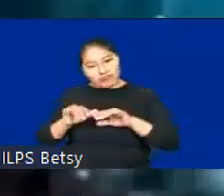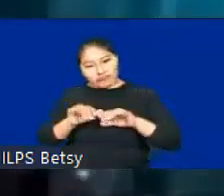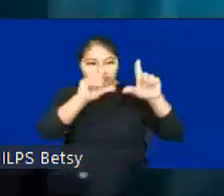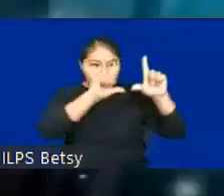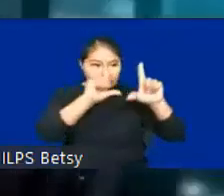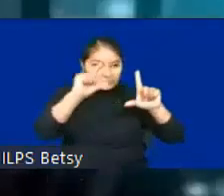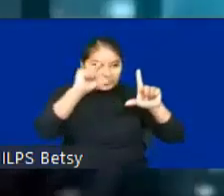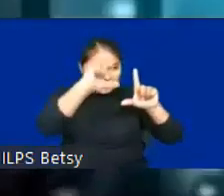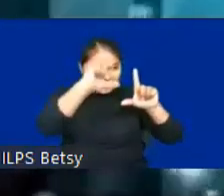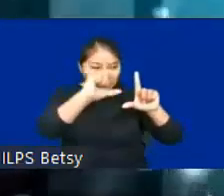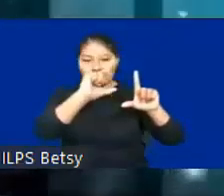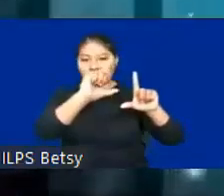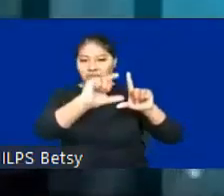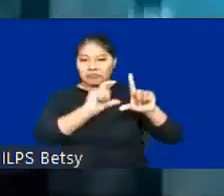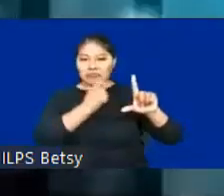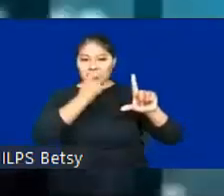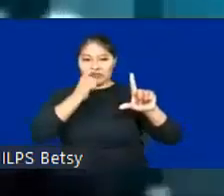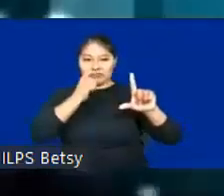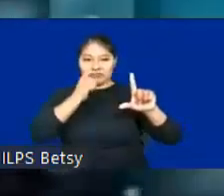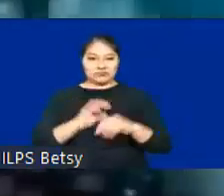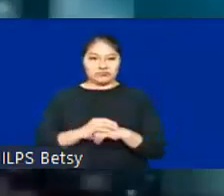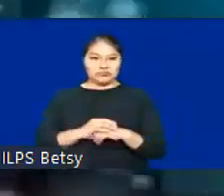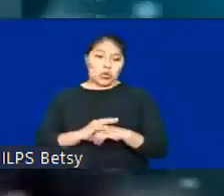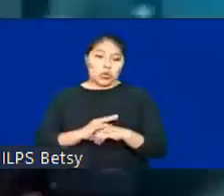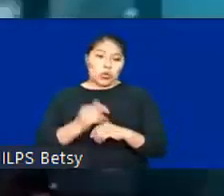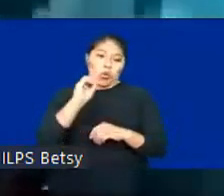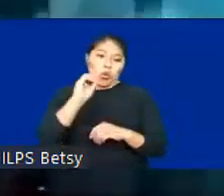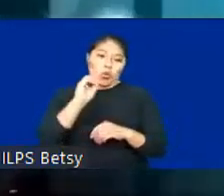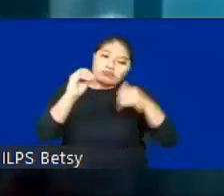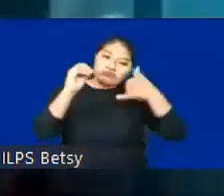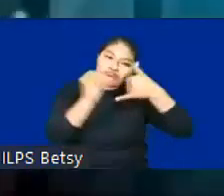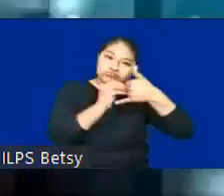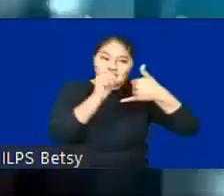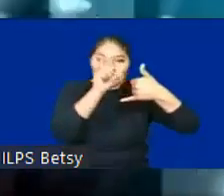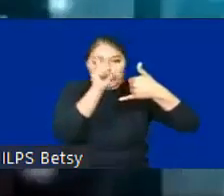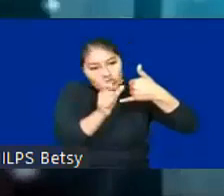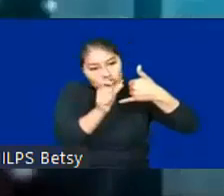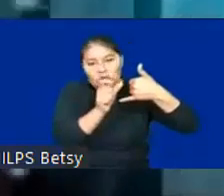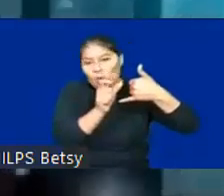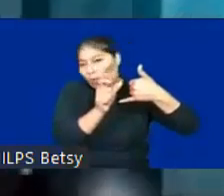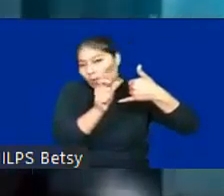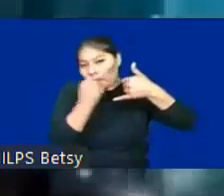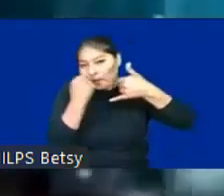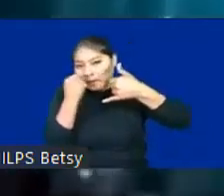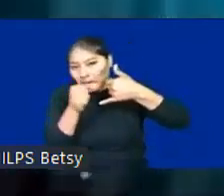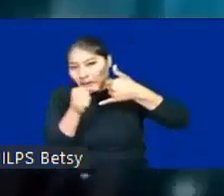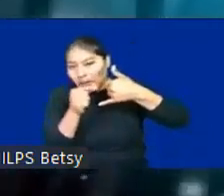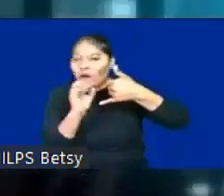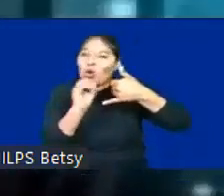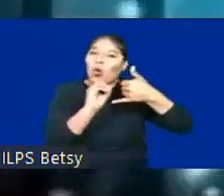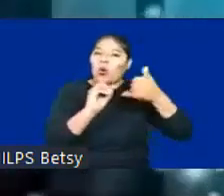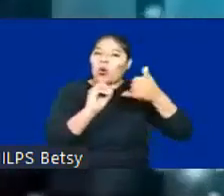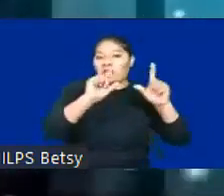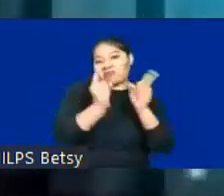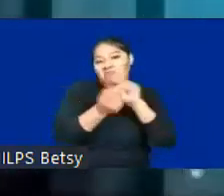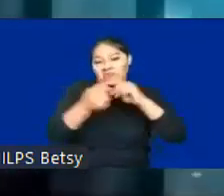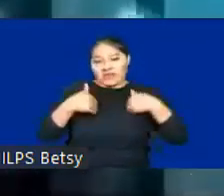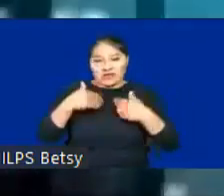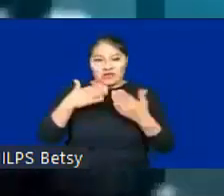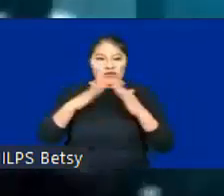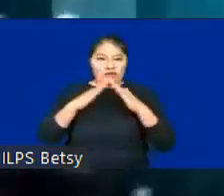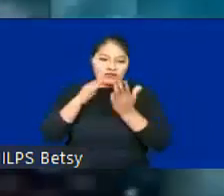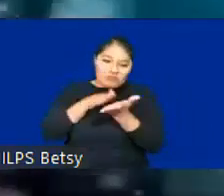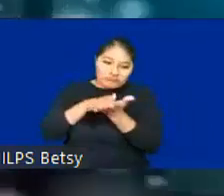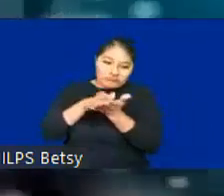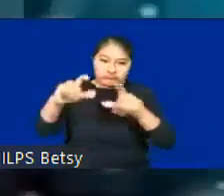mi celular. Yo, si quiero, también puedo imprimirla y ponerla dentro del vehículo para tenerla si es que así lo necesite.